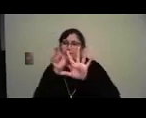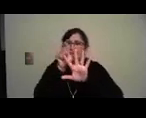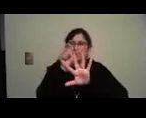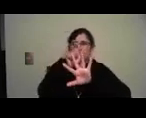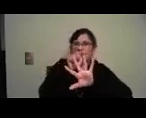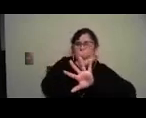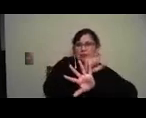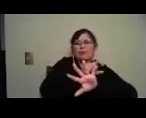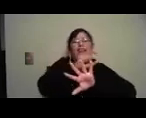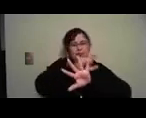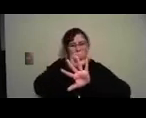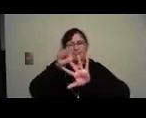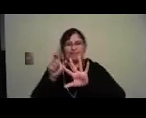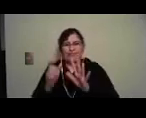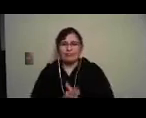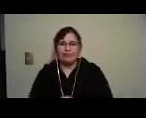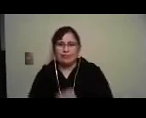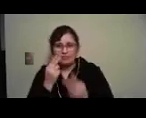beta, ¿cierto?, se encuentran en el espacio extracelular.